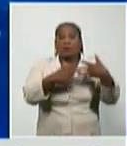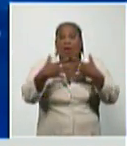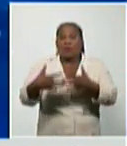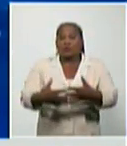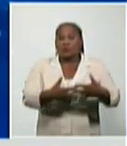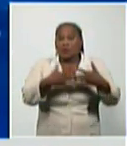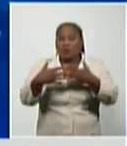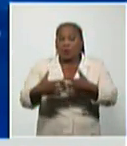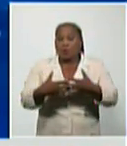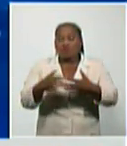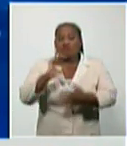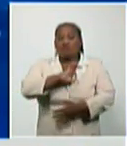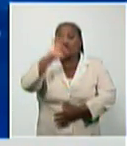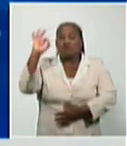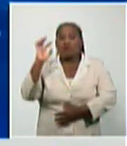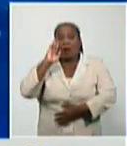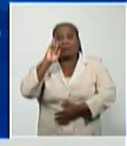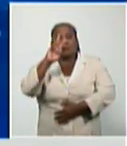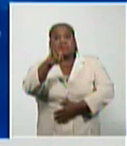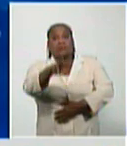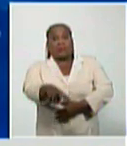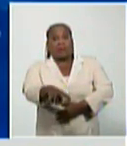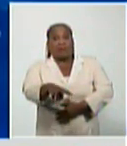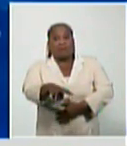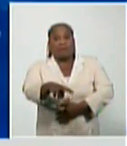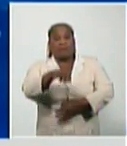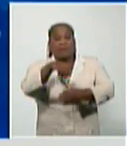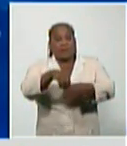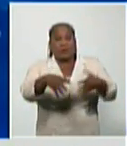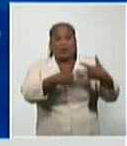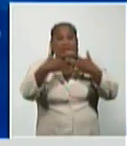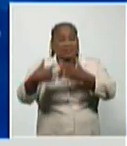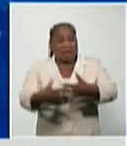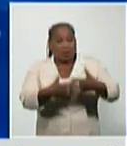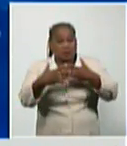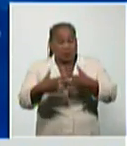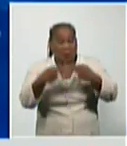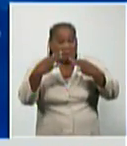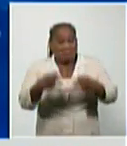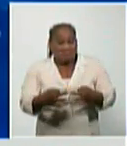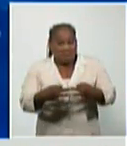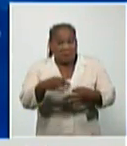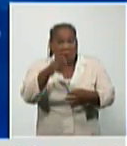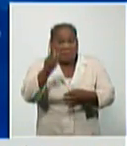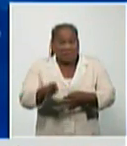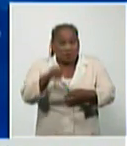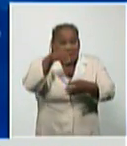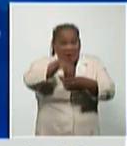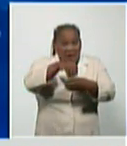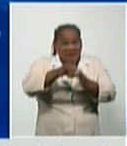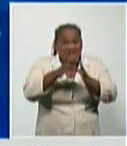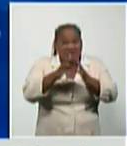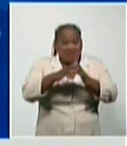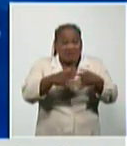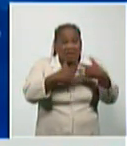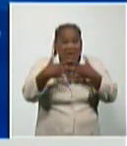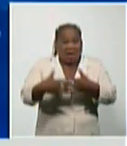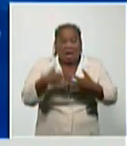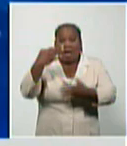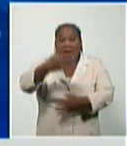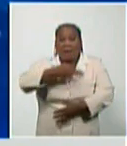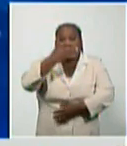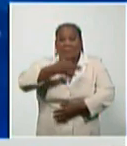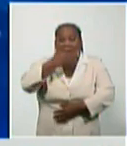insólito, algo que nunca había ocurrido, como ellos mismos explican, y uno ve esos